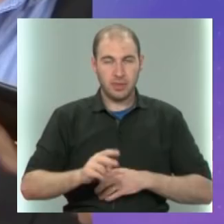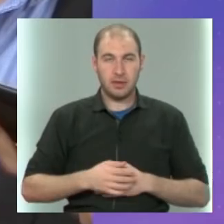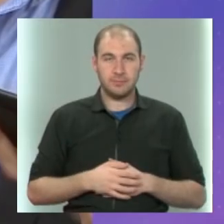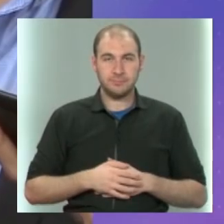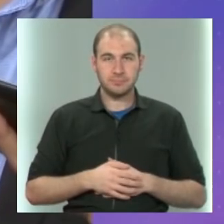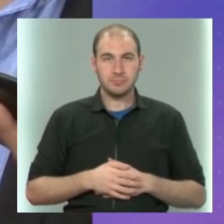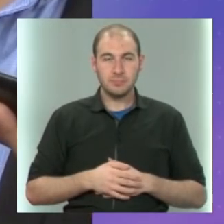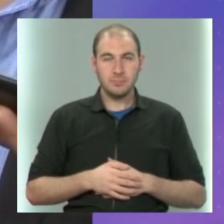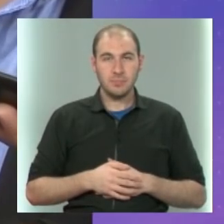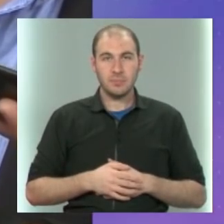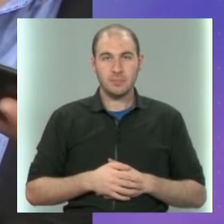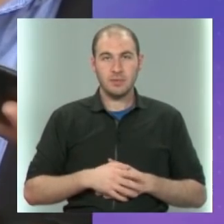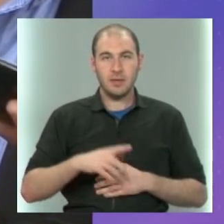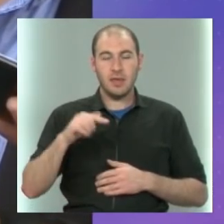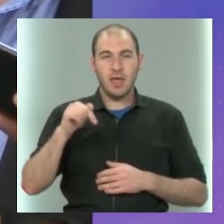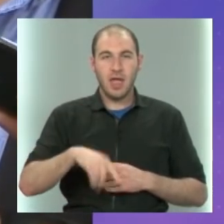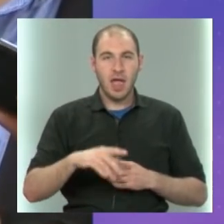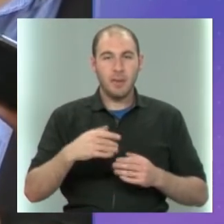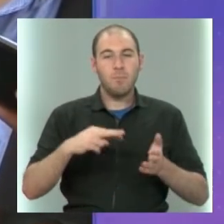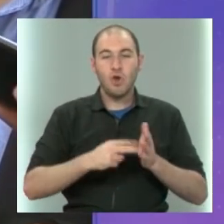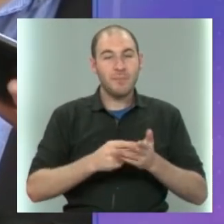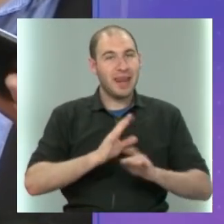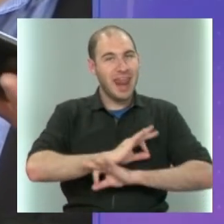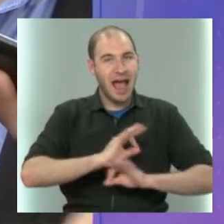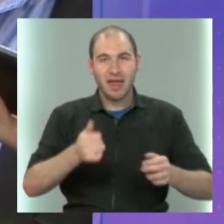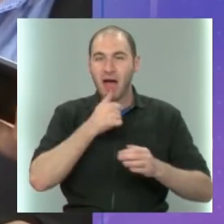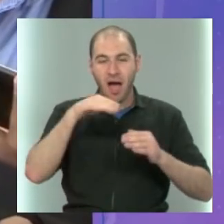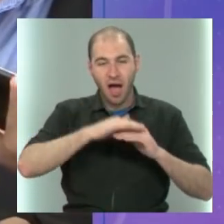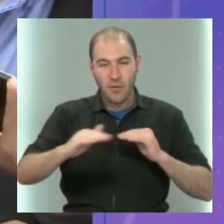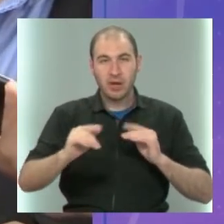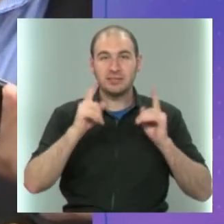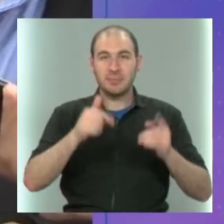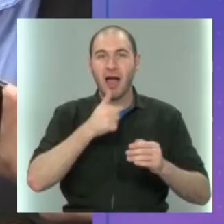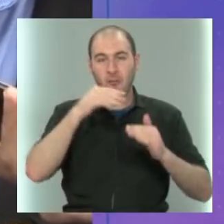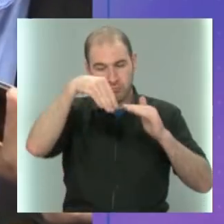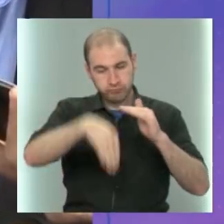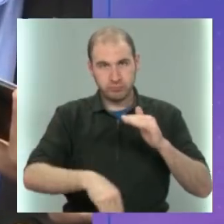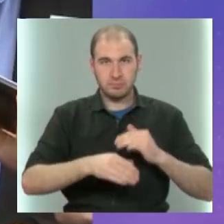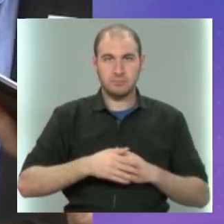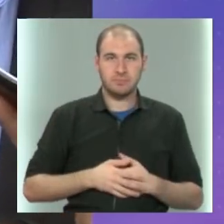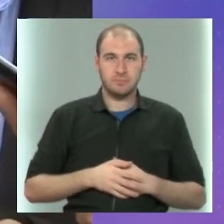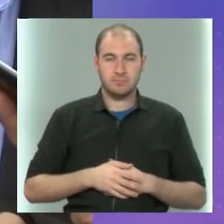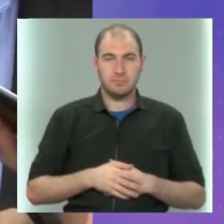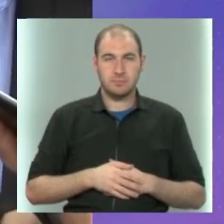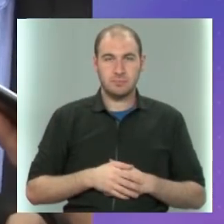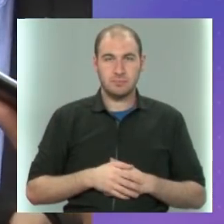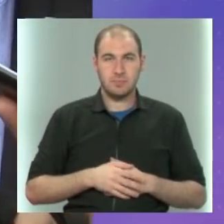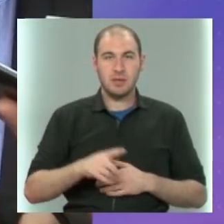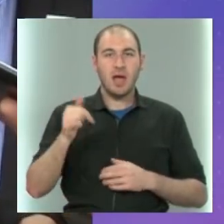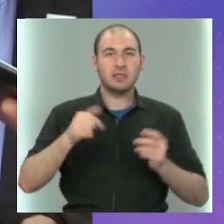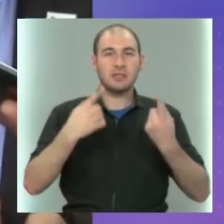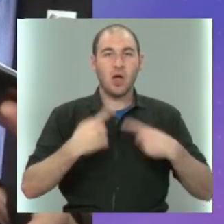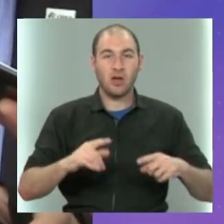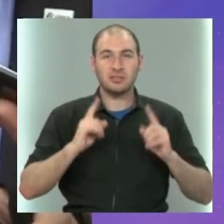que no produzca ningún tipo de inconveniente sobre el agua y sobre el agua subterránea, básicamente, que es un